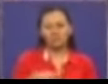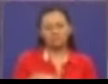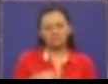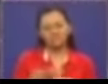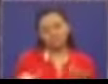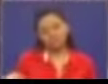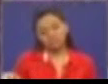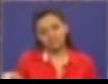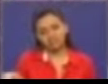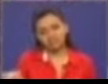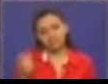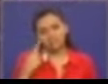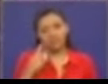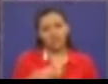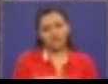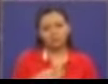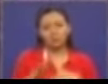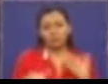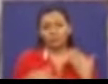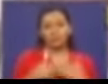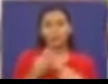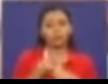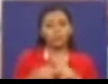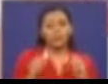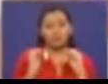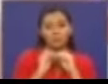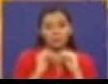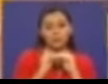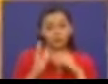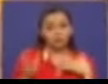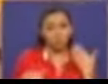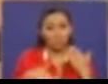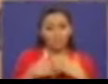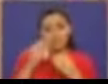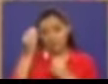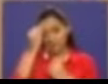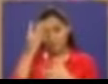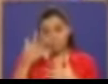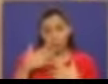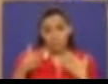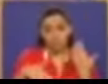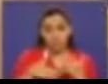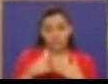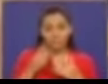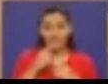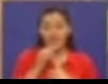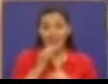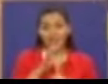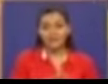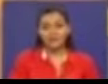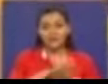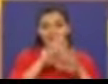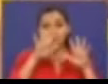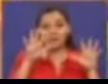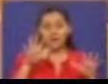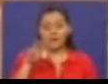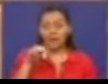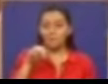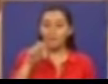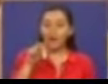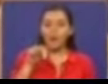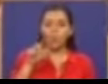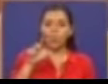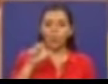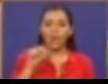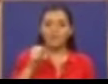de tratar todos los puntos, pero uno de los puntos que tenía anotados es que me informaron que la hacienda de Manuelita Sainz, donde